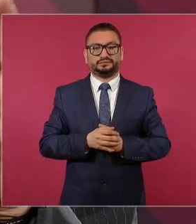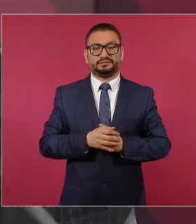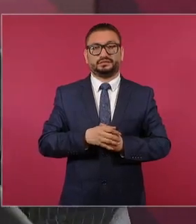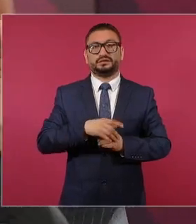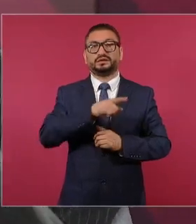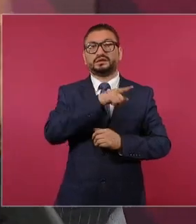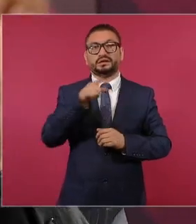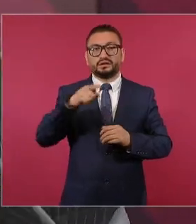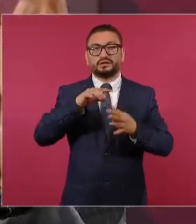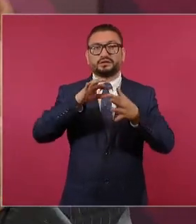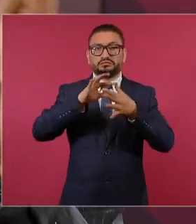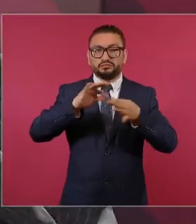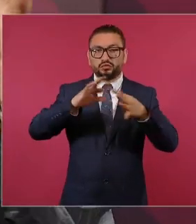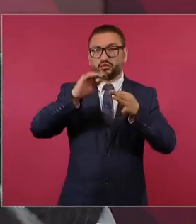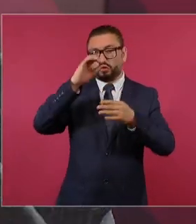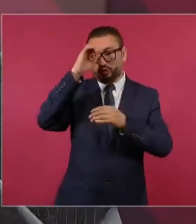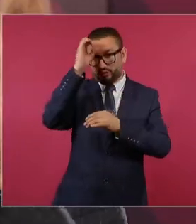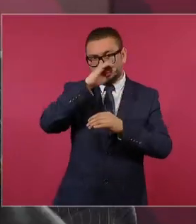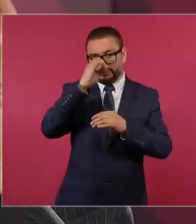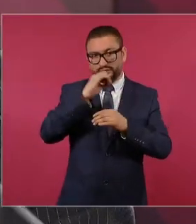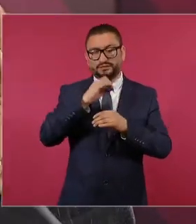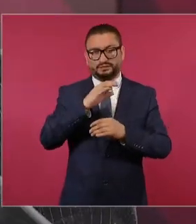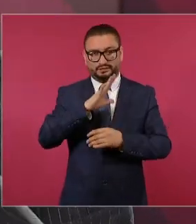objetiva en español